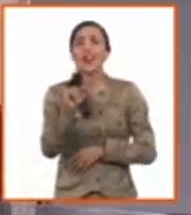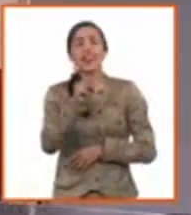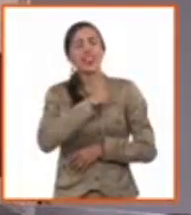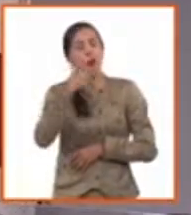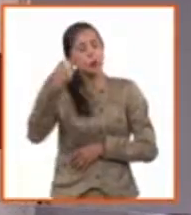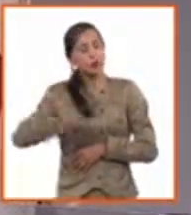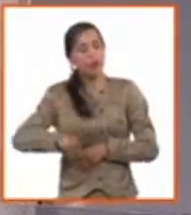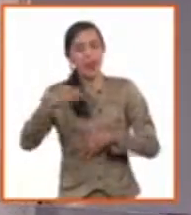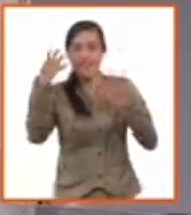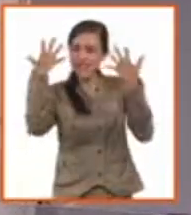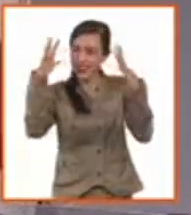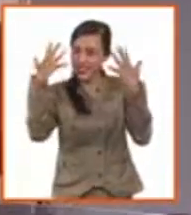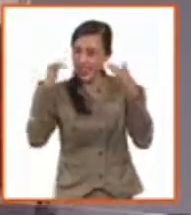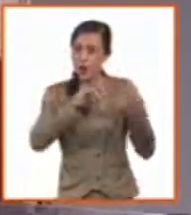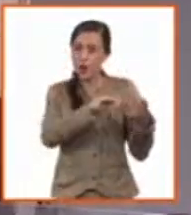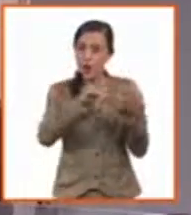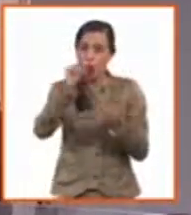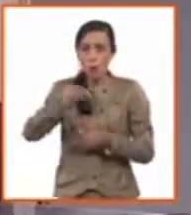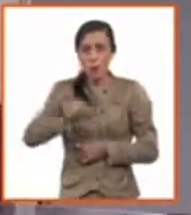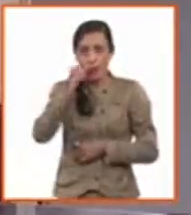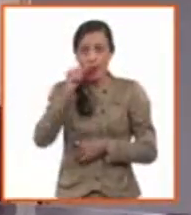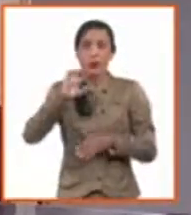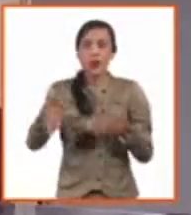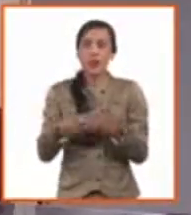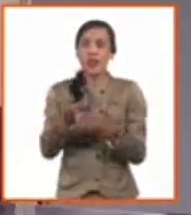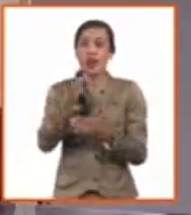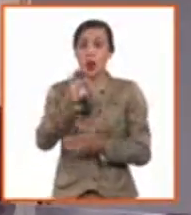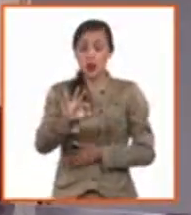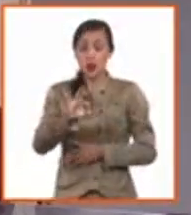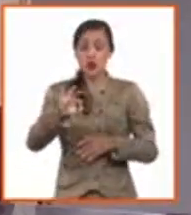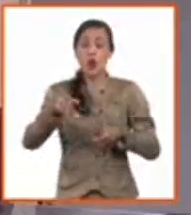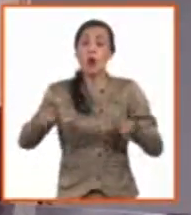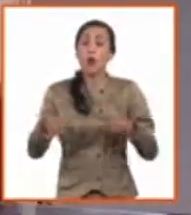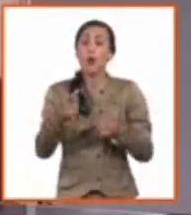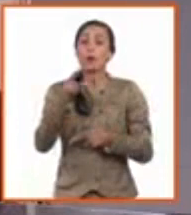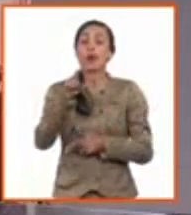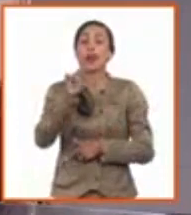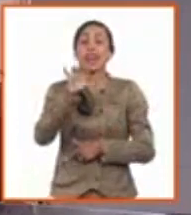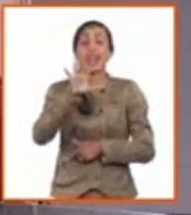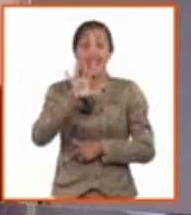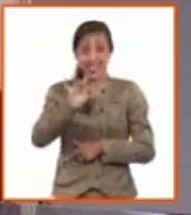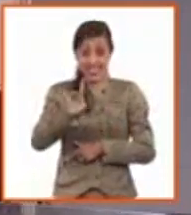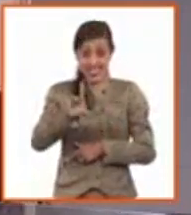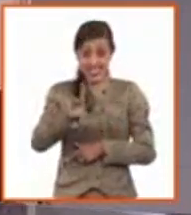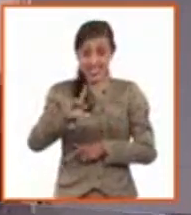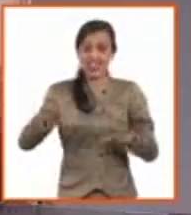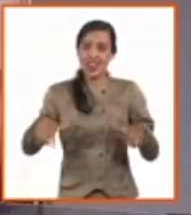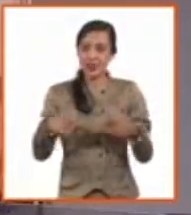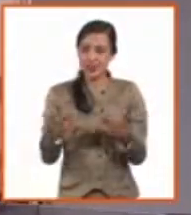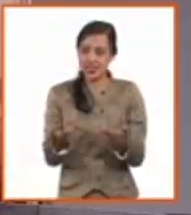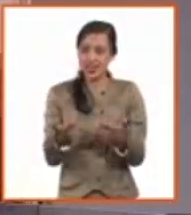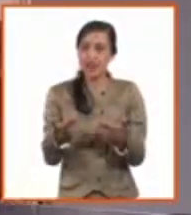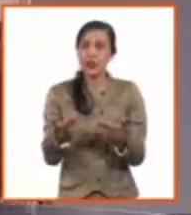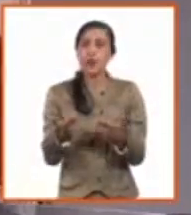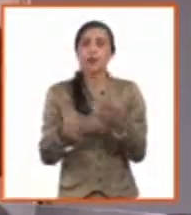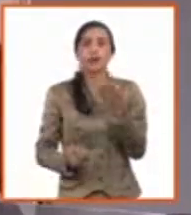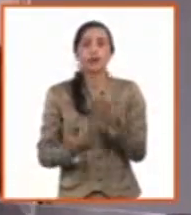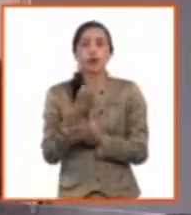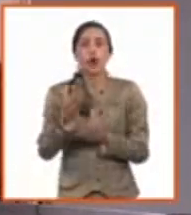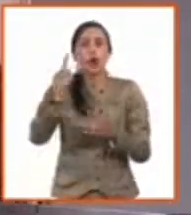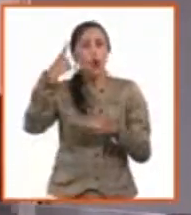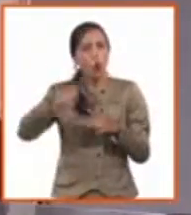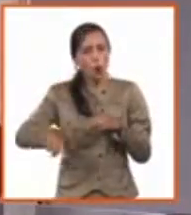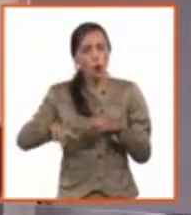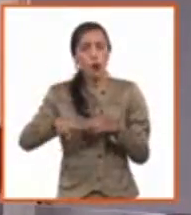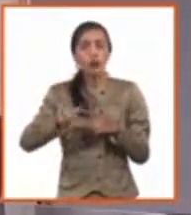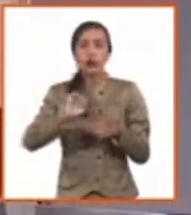ofrecerles felicitar a los compañeros de set y que están cumpliendo el día 8 el 15 aniversario de su creación tenemos también a tecno matica y a